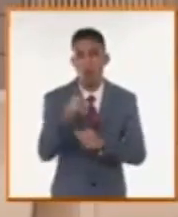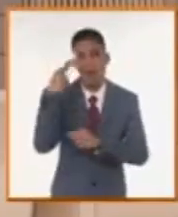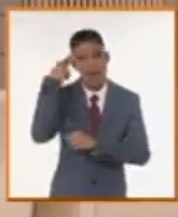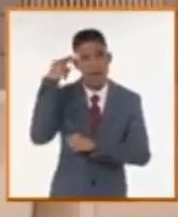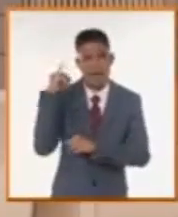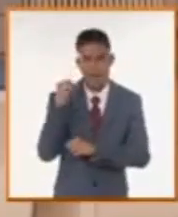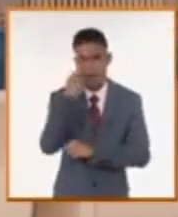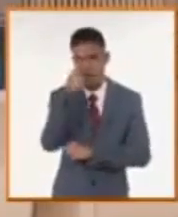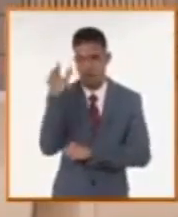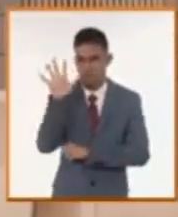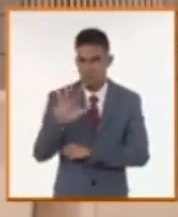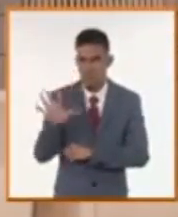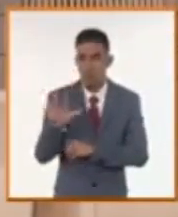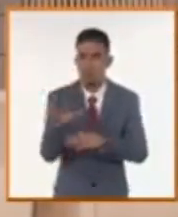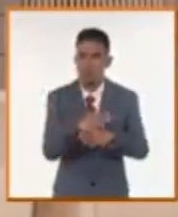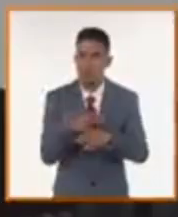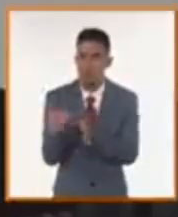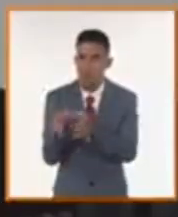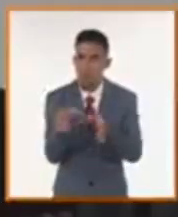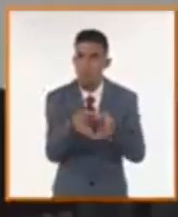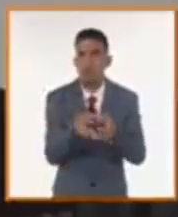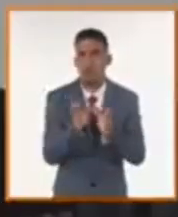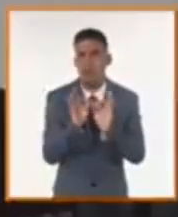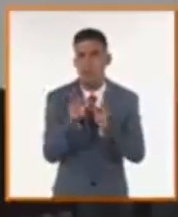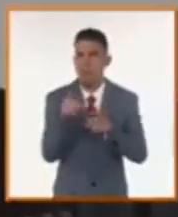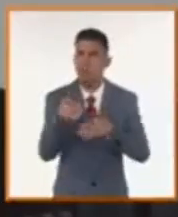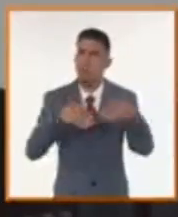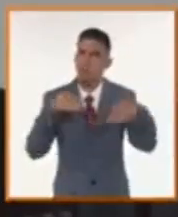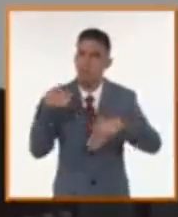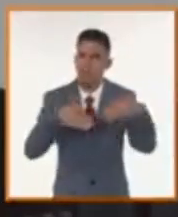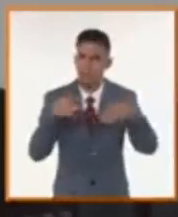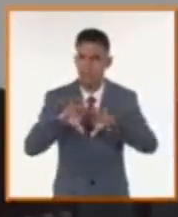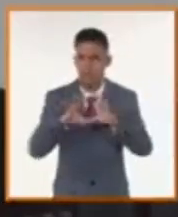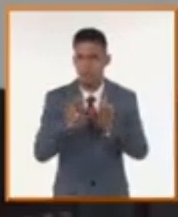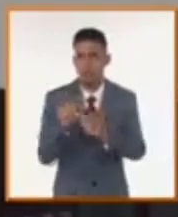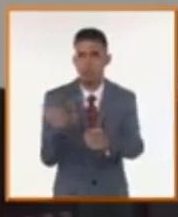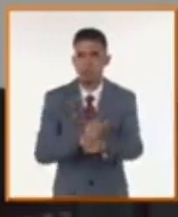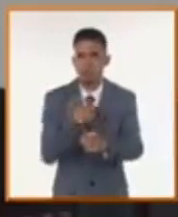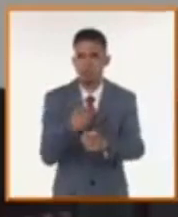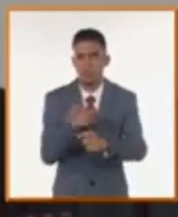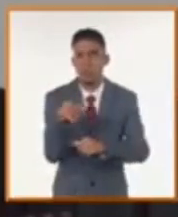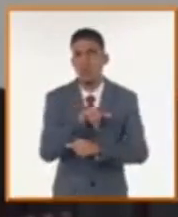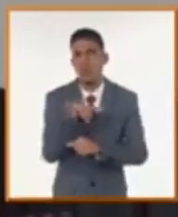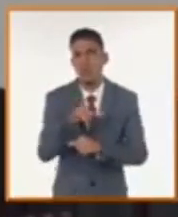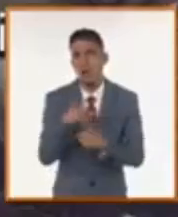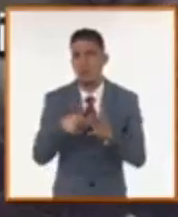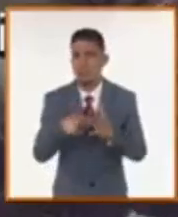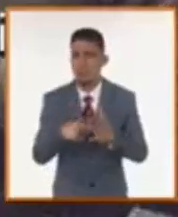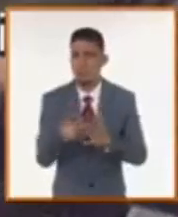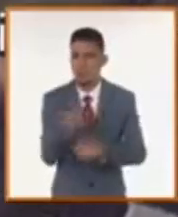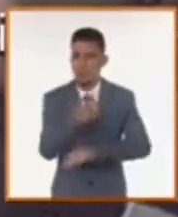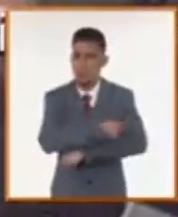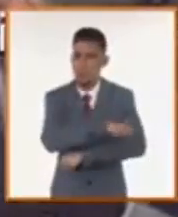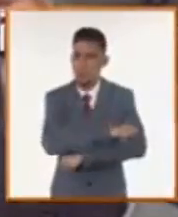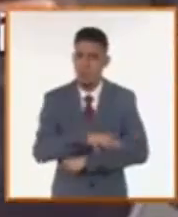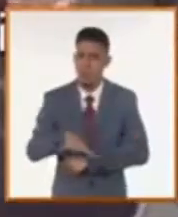mayor altruismo y exigió el más alto espíritu de sacrificio de sus respectivos pueblos. Hemos creado todas las condiciones para